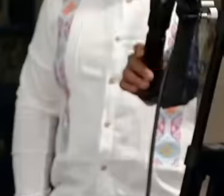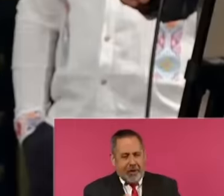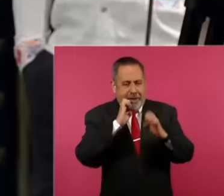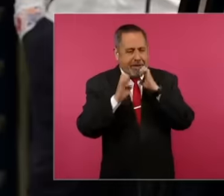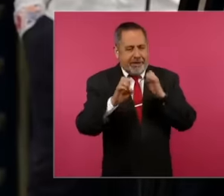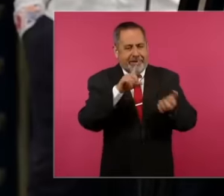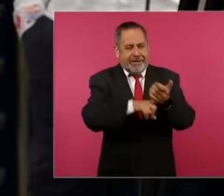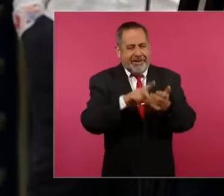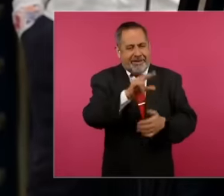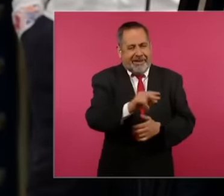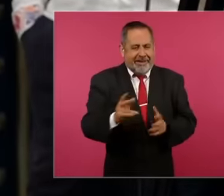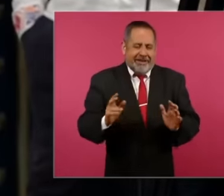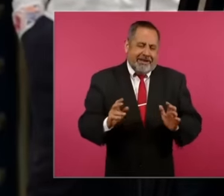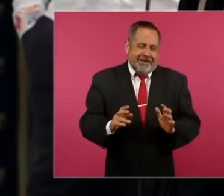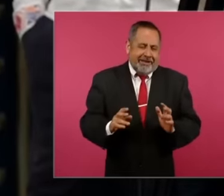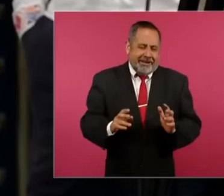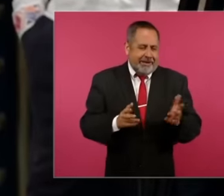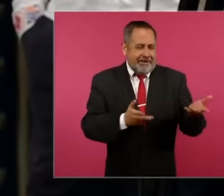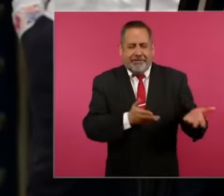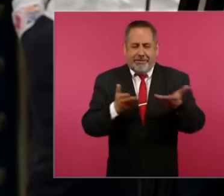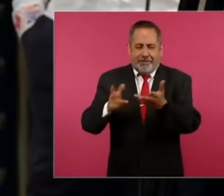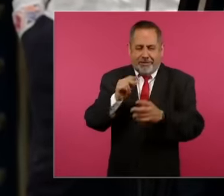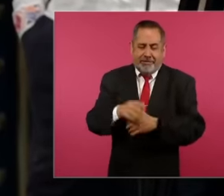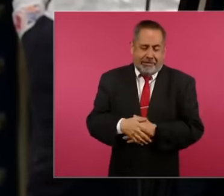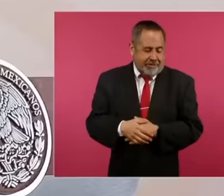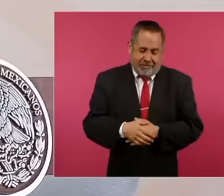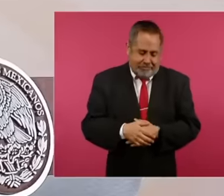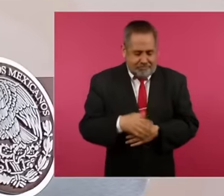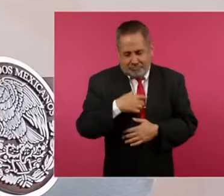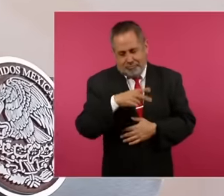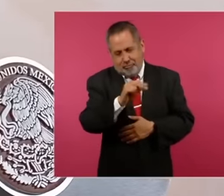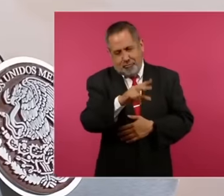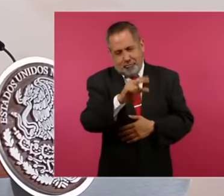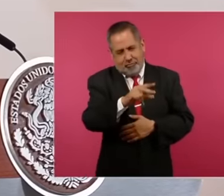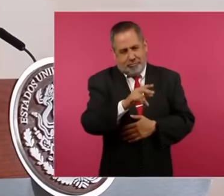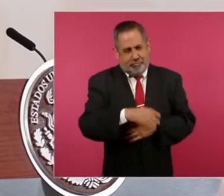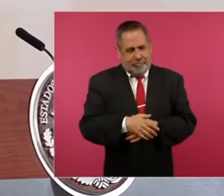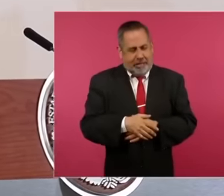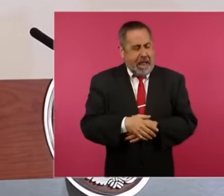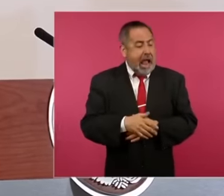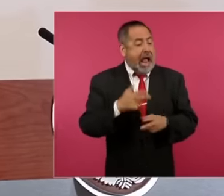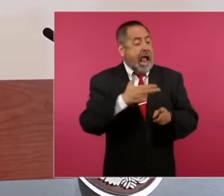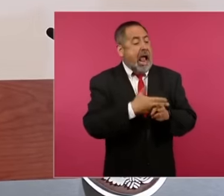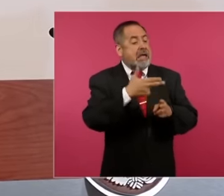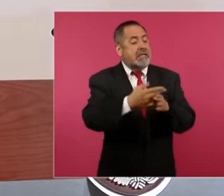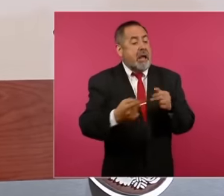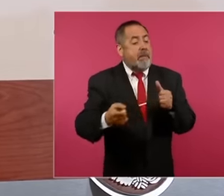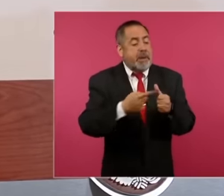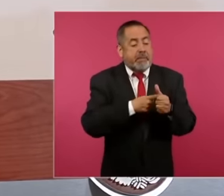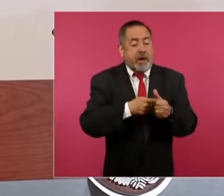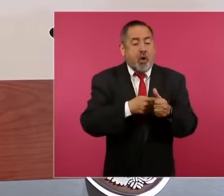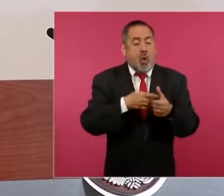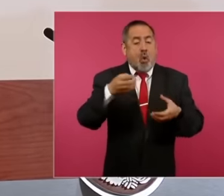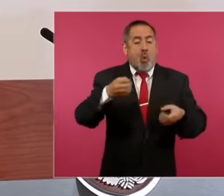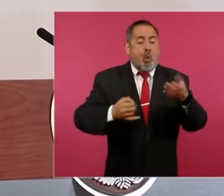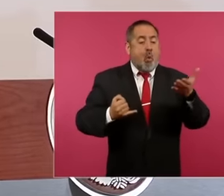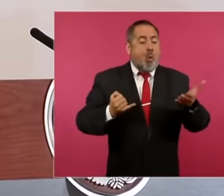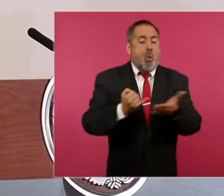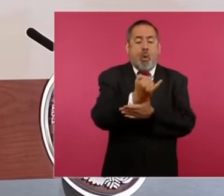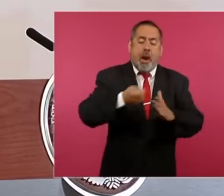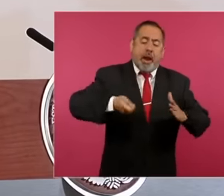la conferencia de prensa para solicitar al presidente de México que le dé una entrevista a la televisora